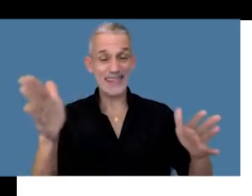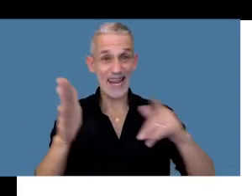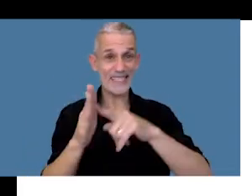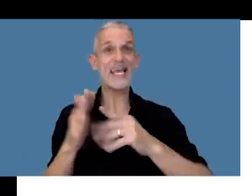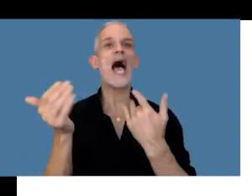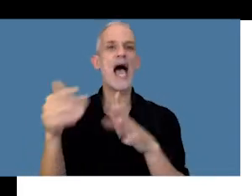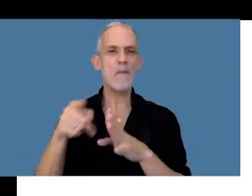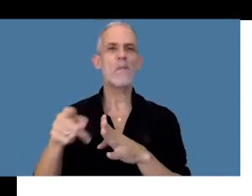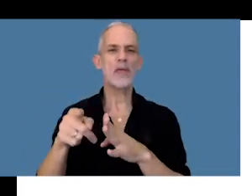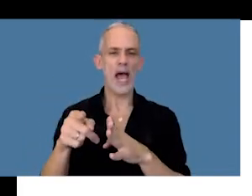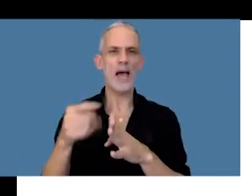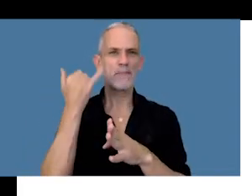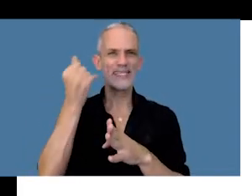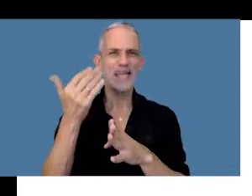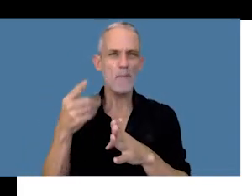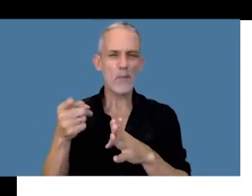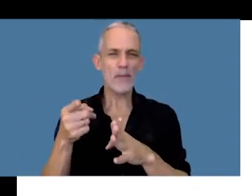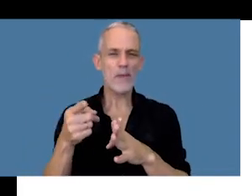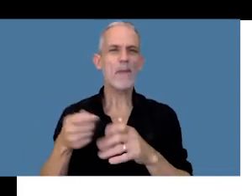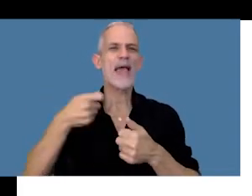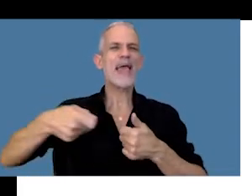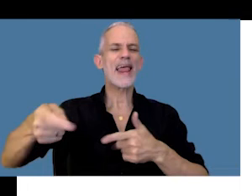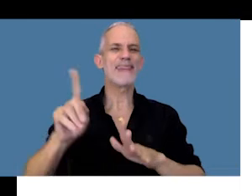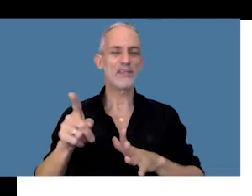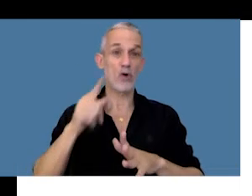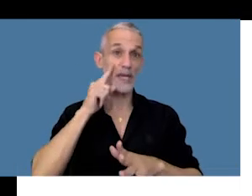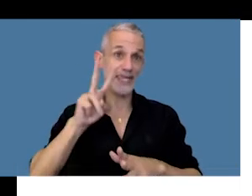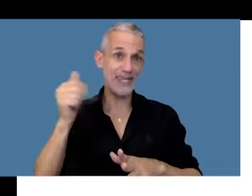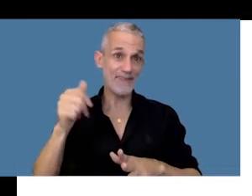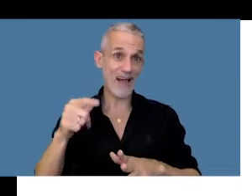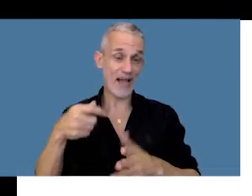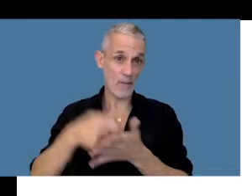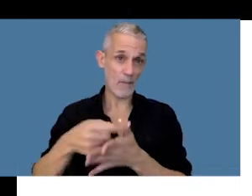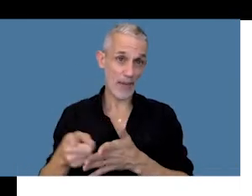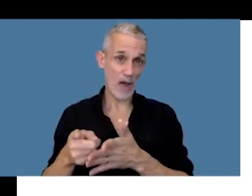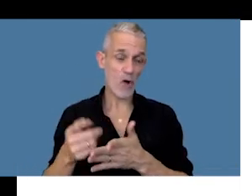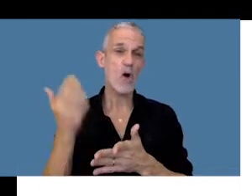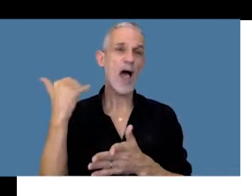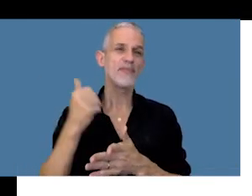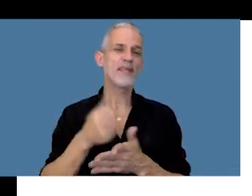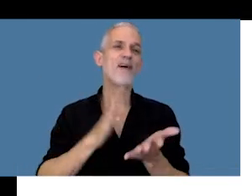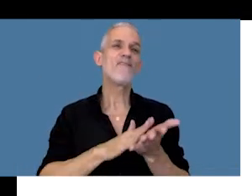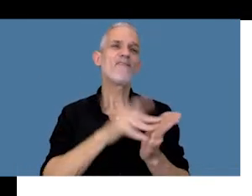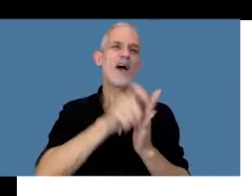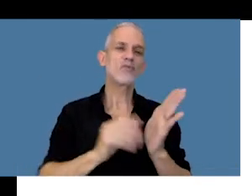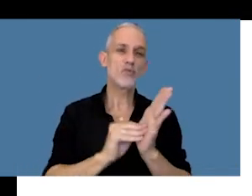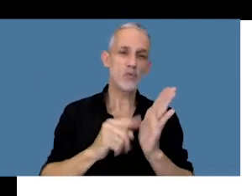poder considerar también como crédito fiscal el IVA que le hubiera sido